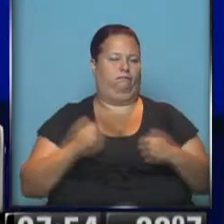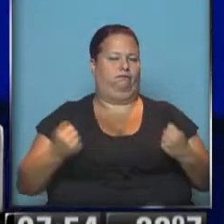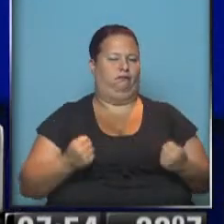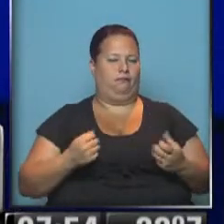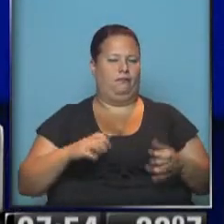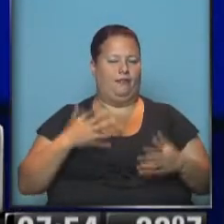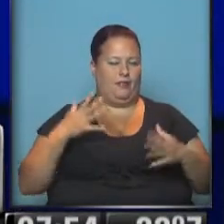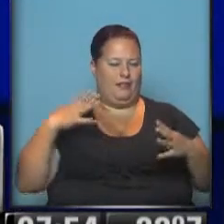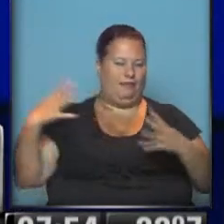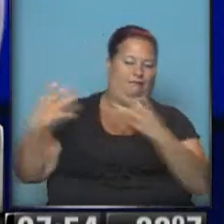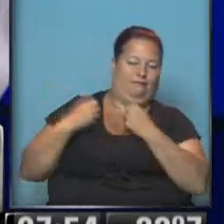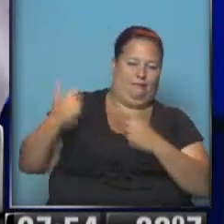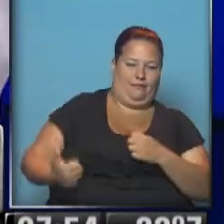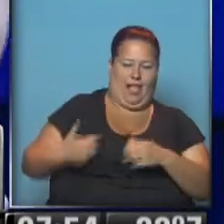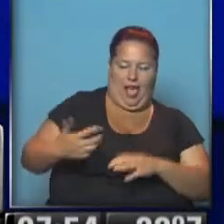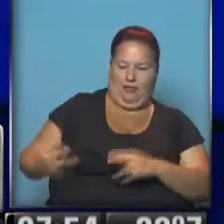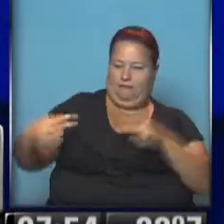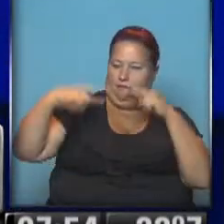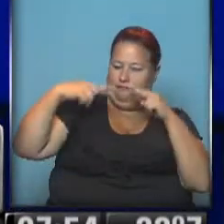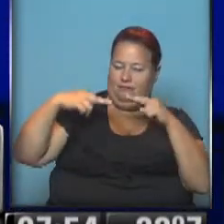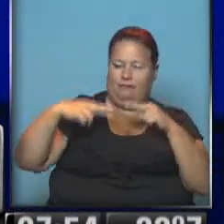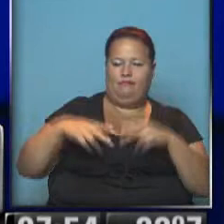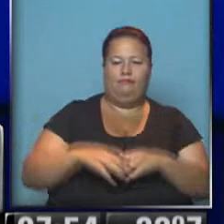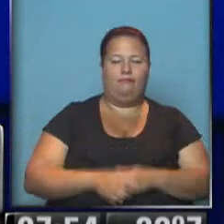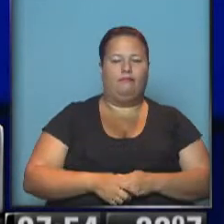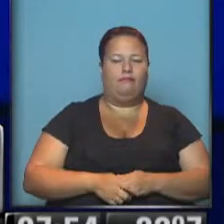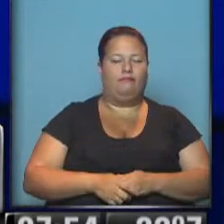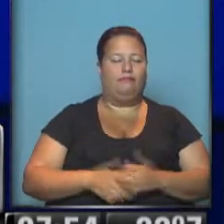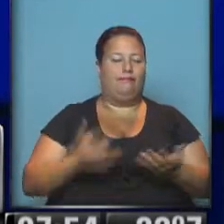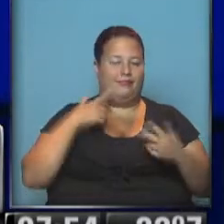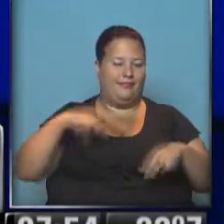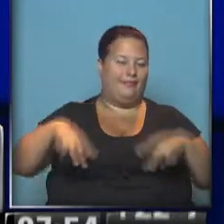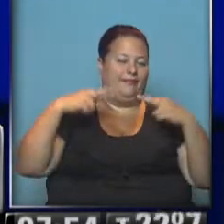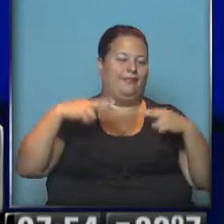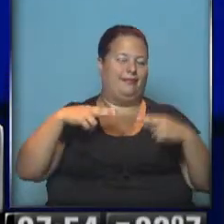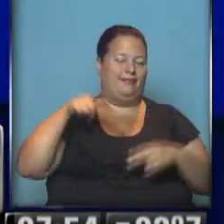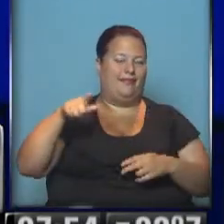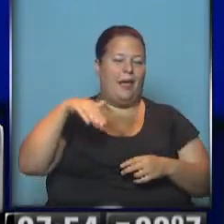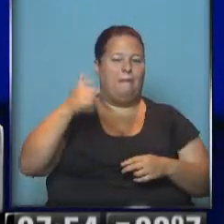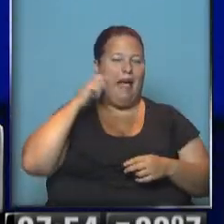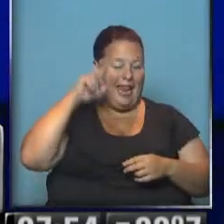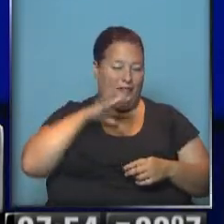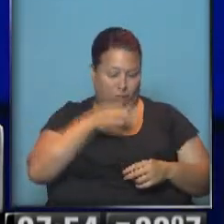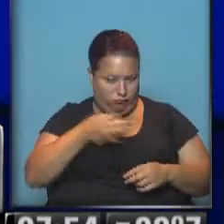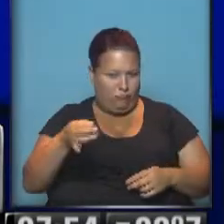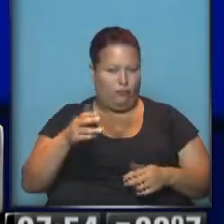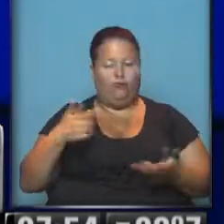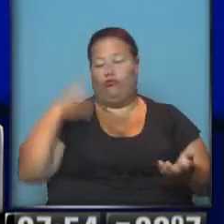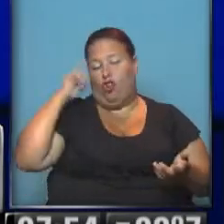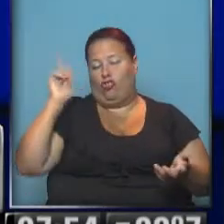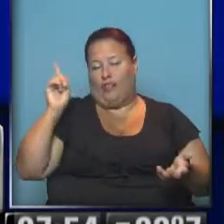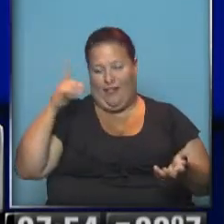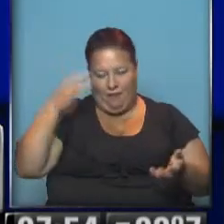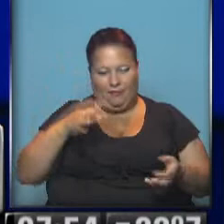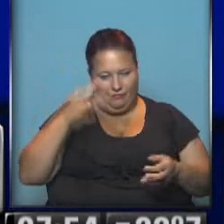importante de invasión, ¿no? Sí, parado, claro. Me miró, la famosa mirada de Mañeto. ¿Era Mañeto? Sí, yo no sabía quién era,